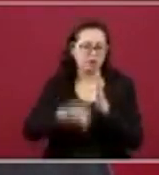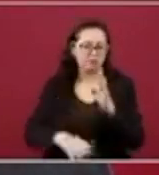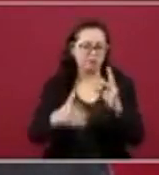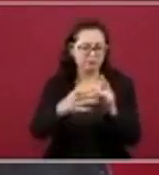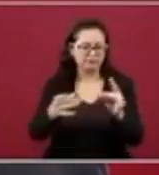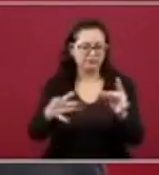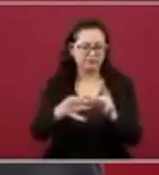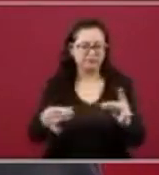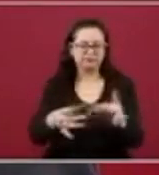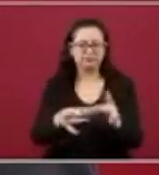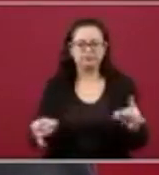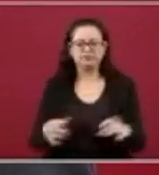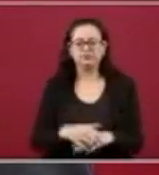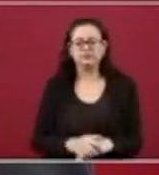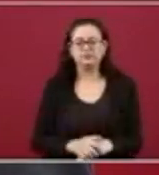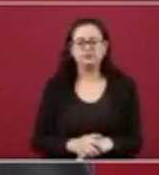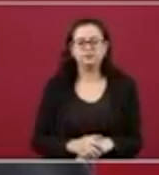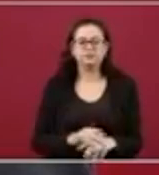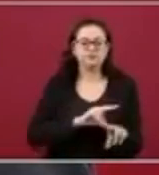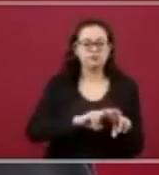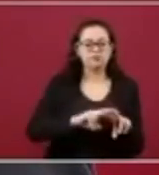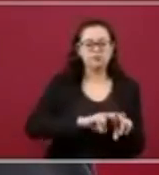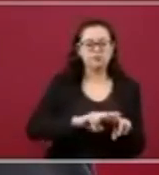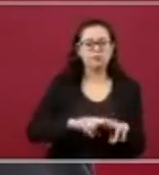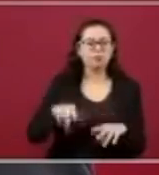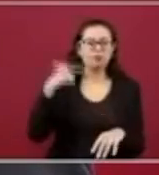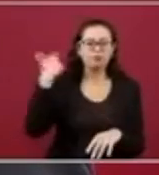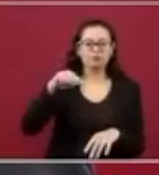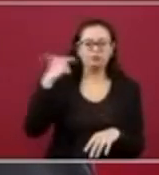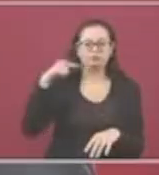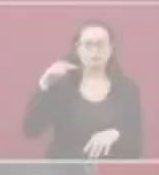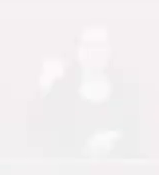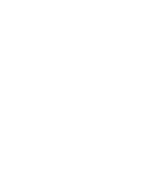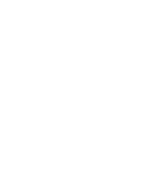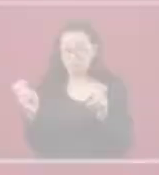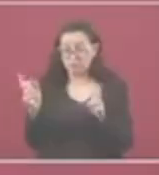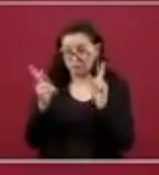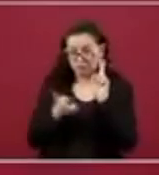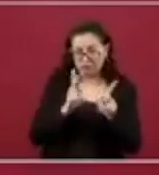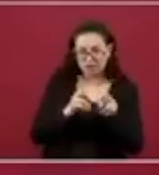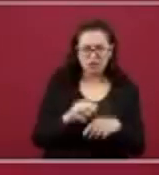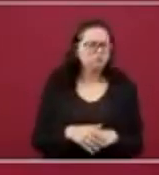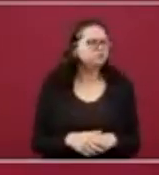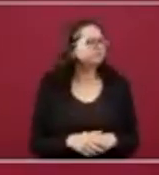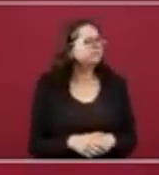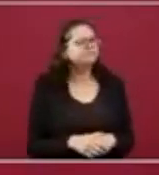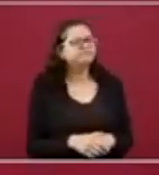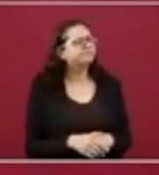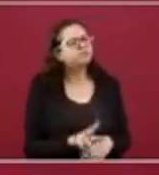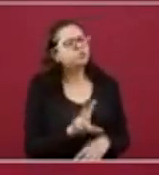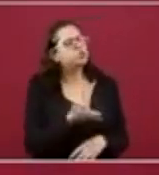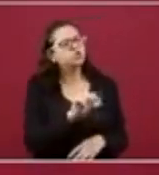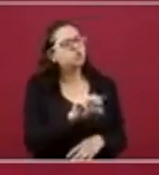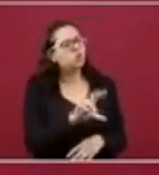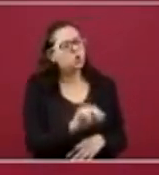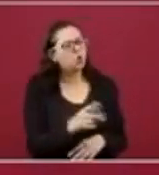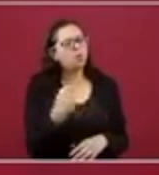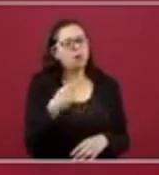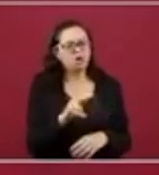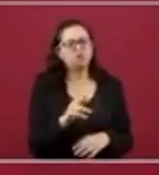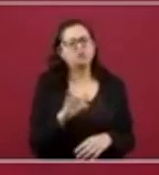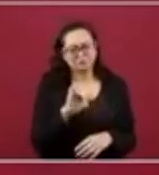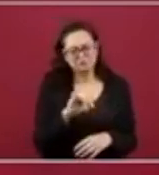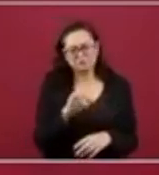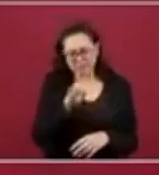se reunió con empresarios para platicar de la importancia de la inversión privada en el país. Me reuní con un grupo de empresarios